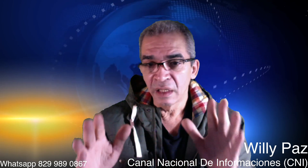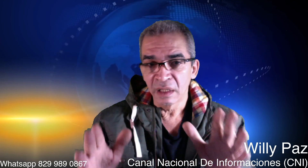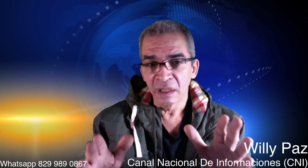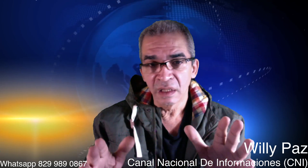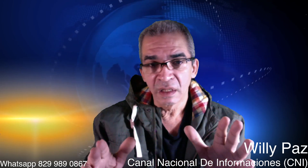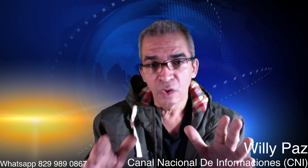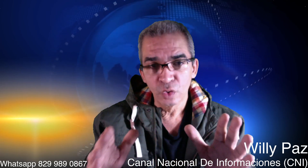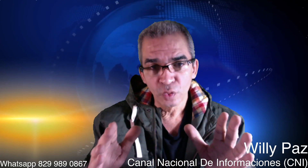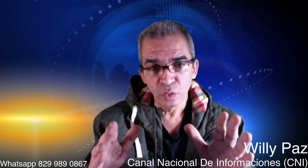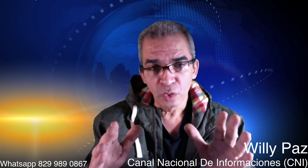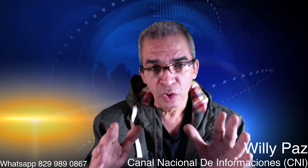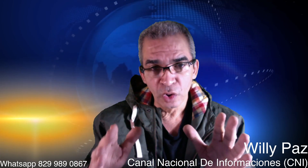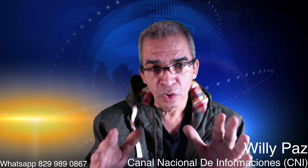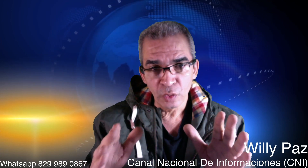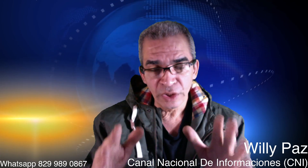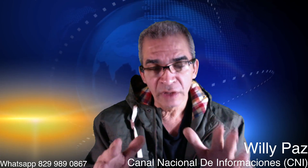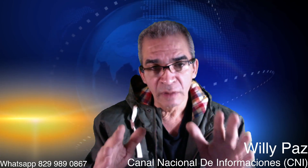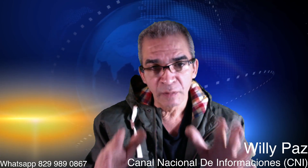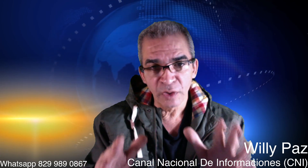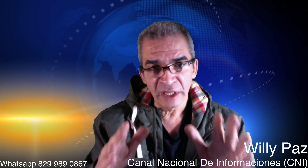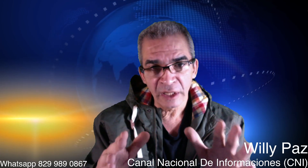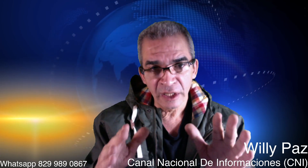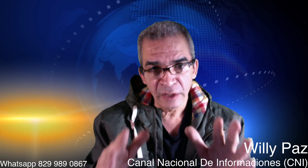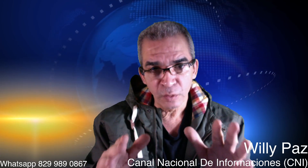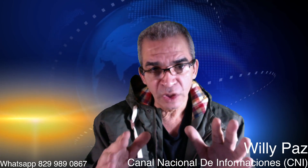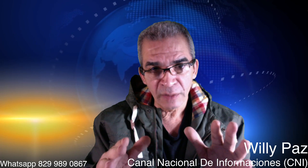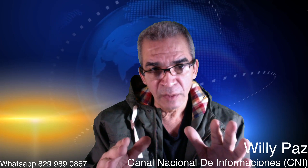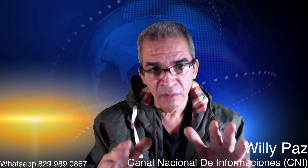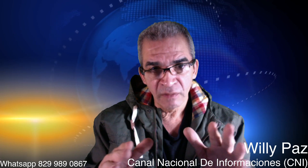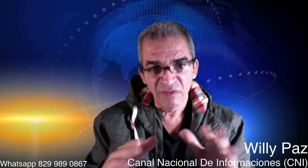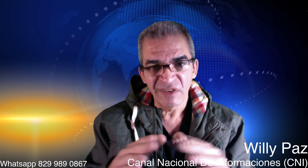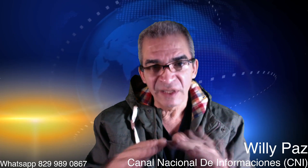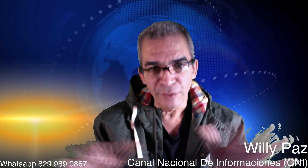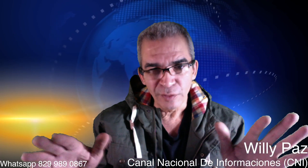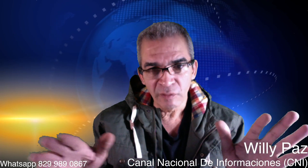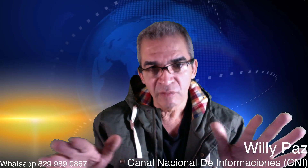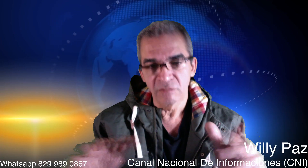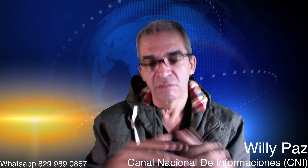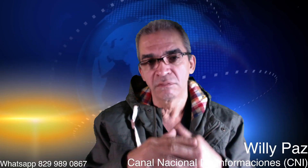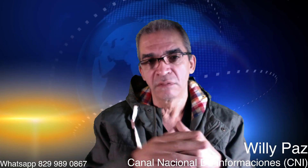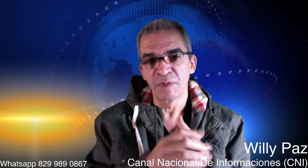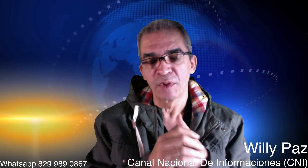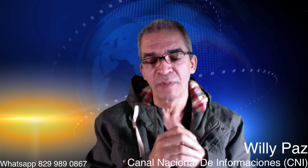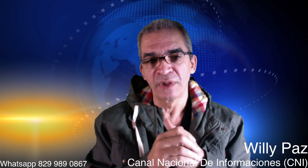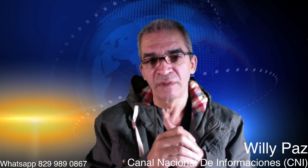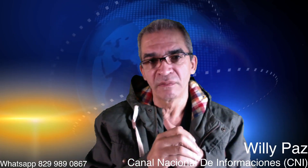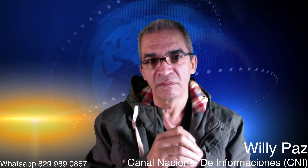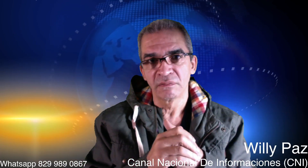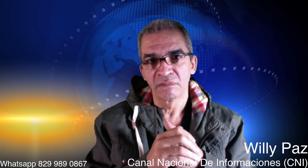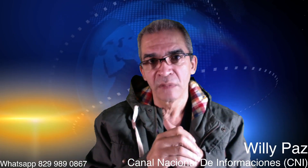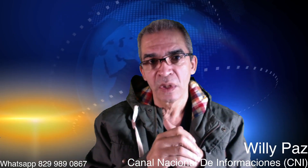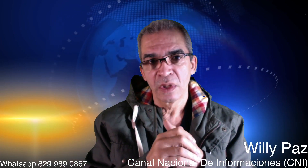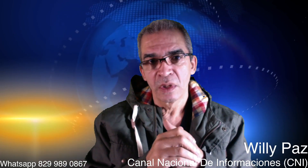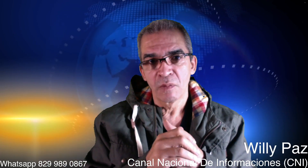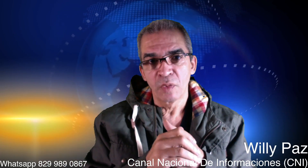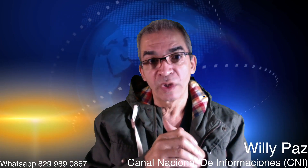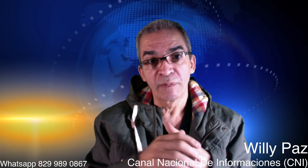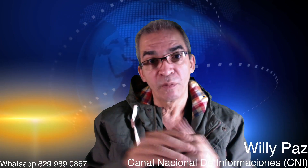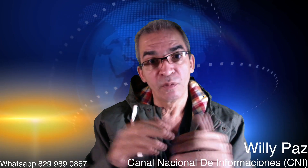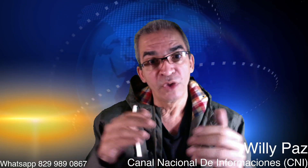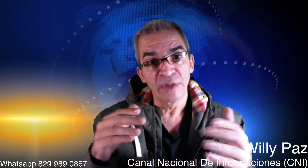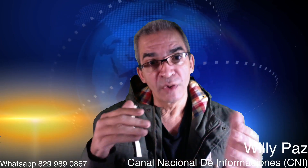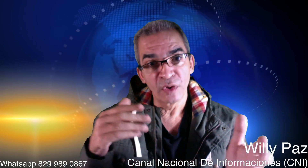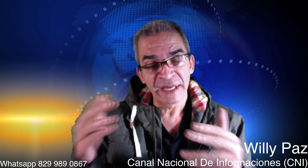El consultor jurídico del Poder Ejecutivo falló, en mi opinión,